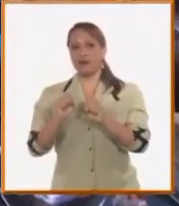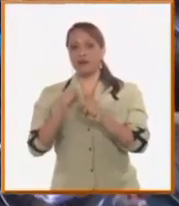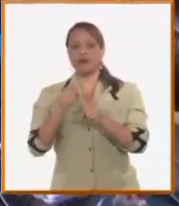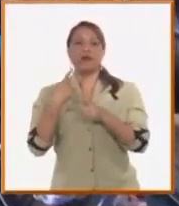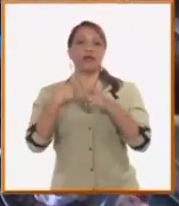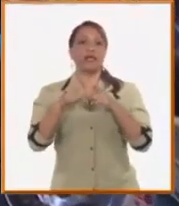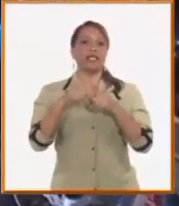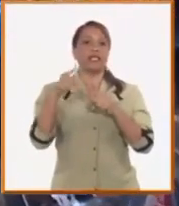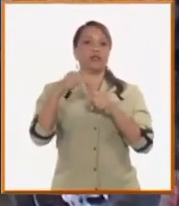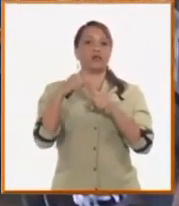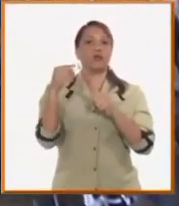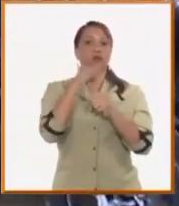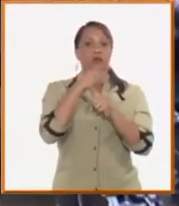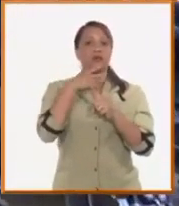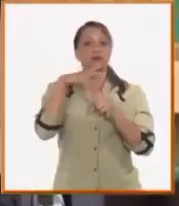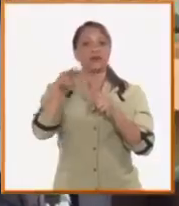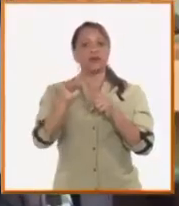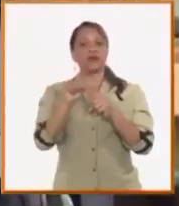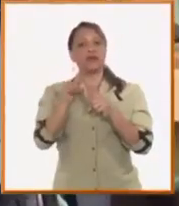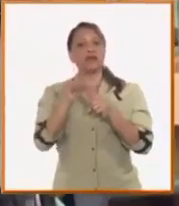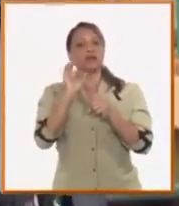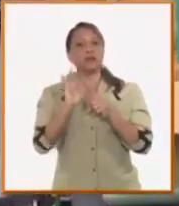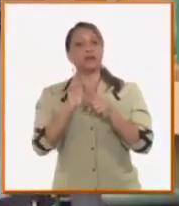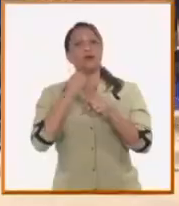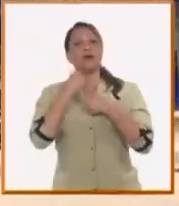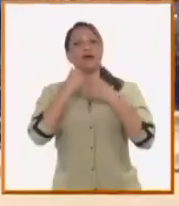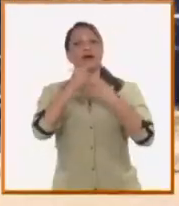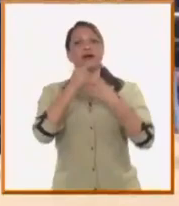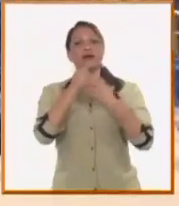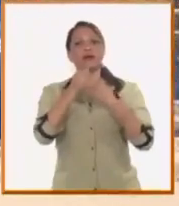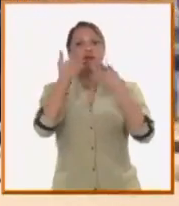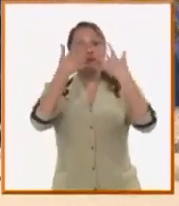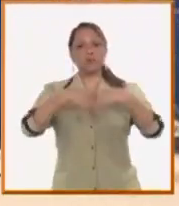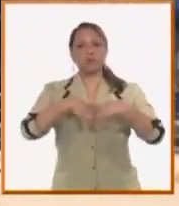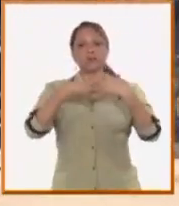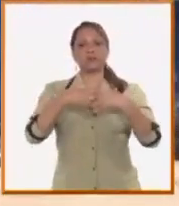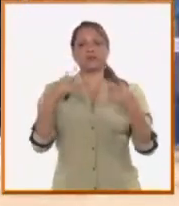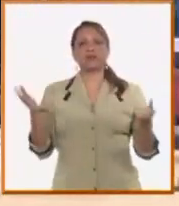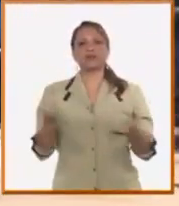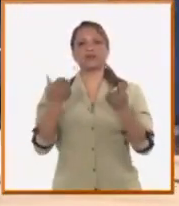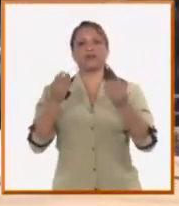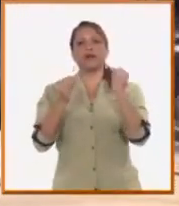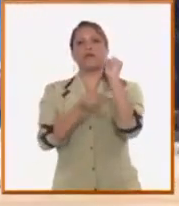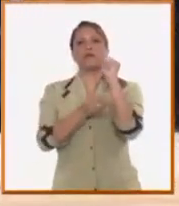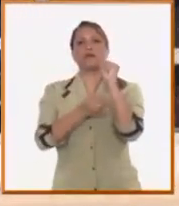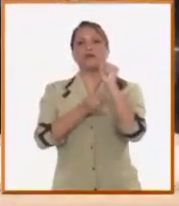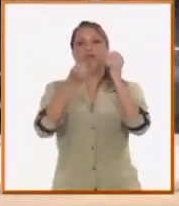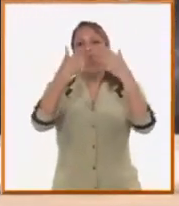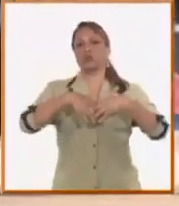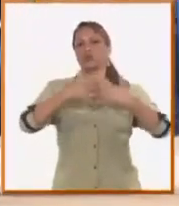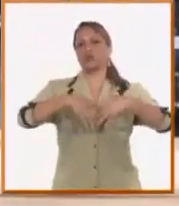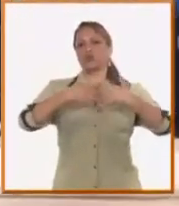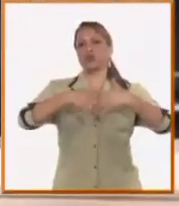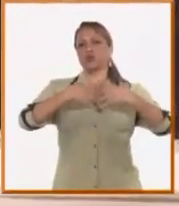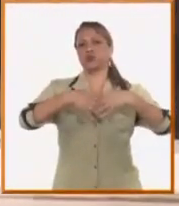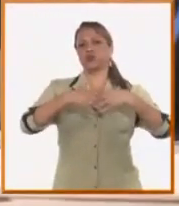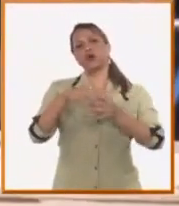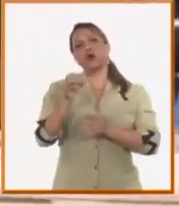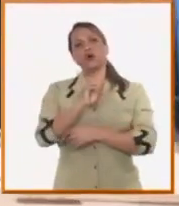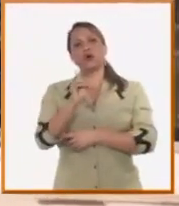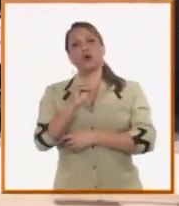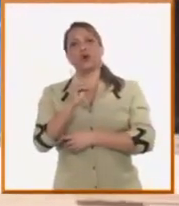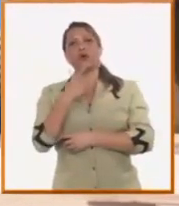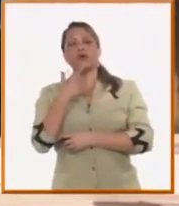mejoradas tecnologías que hagan que la industria recupere la potencialidad productiva o más que